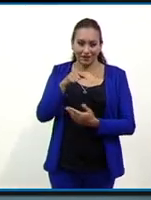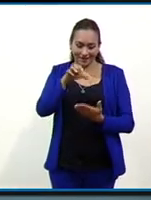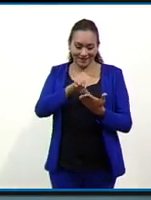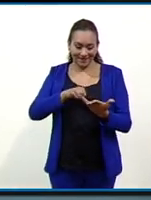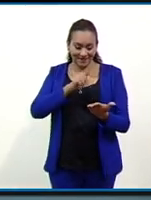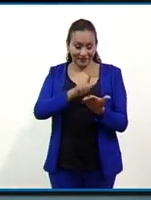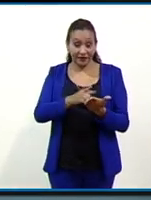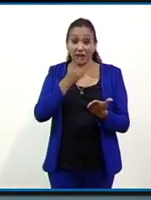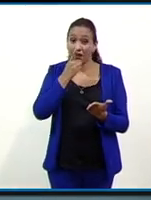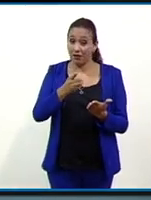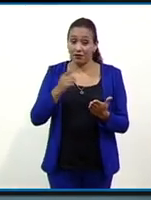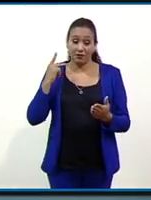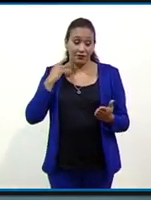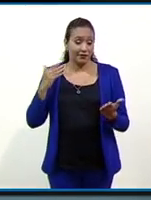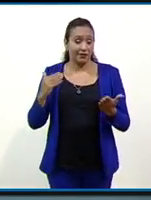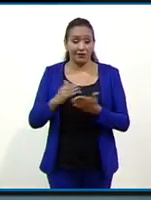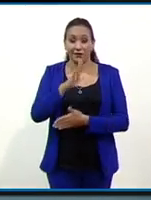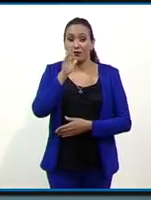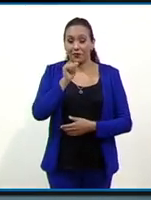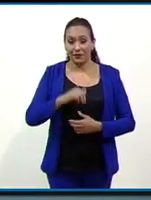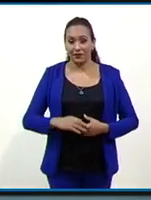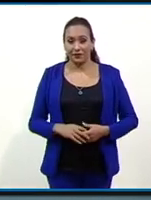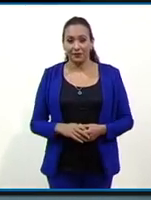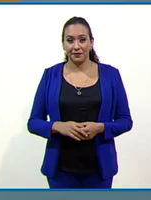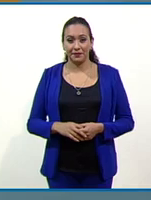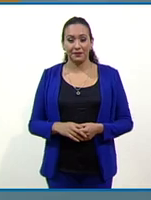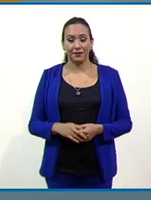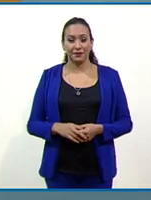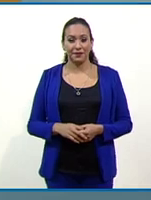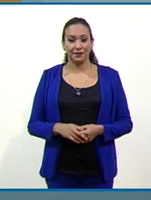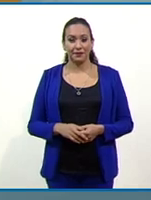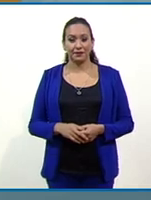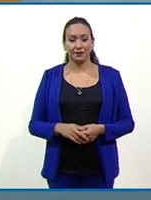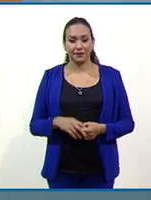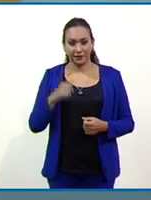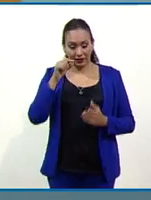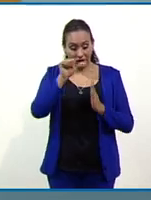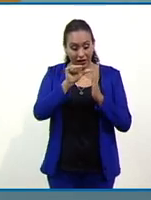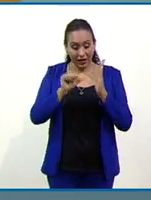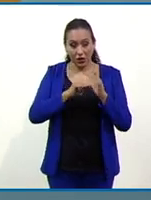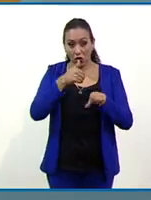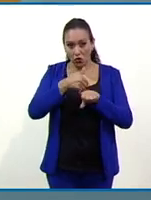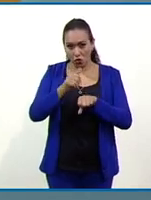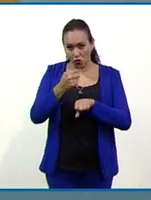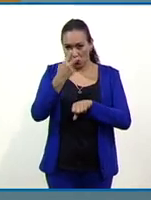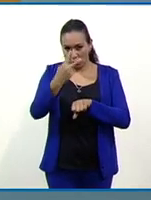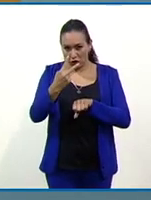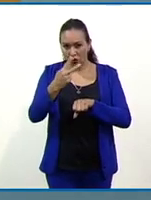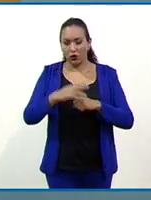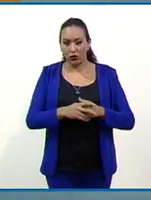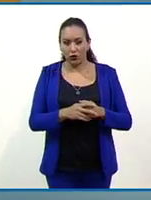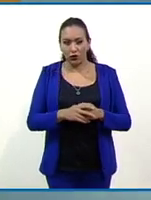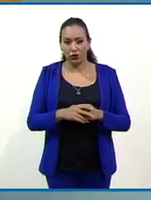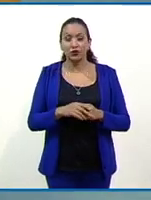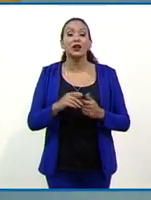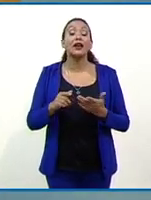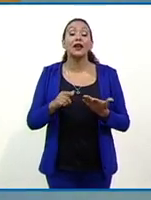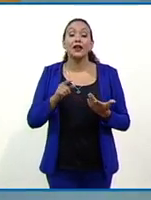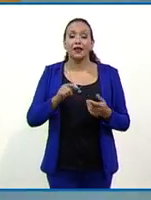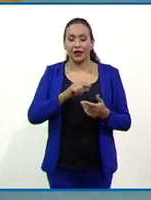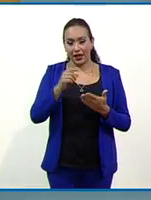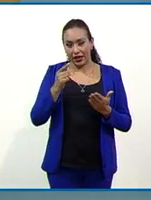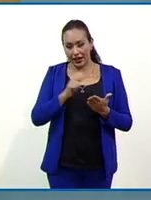Poder Judicial que fue aprobada en el Congreso. Que en el artículo 2 transitorio del aludido